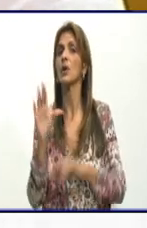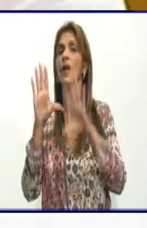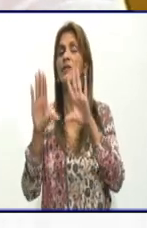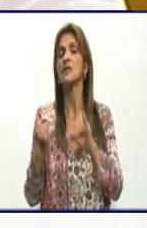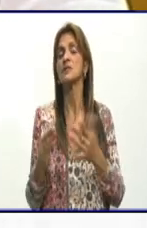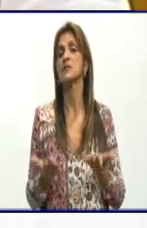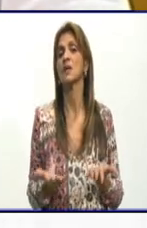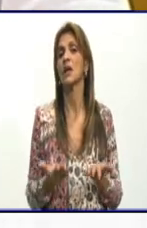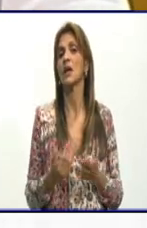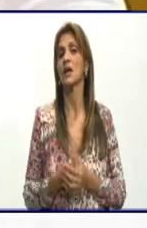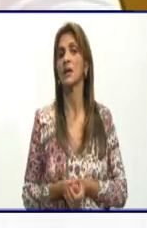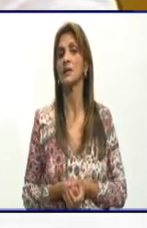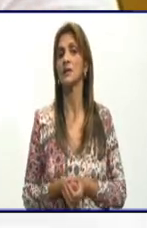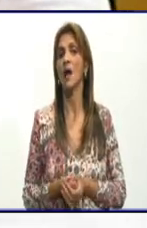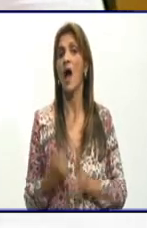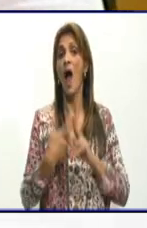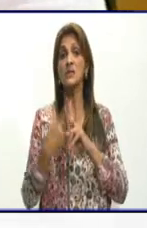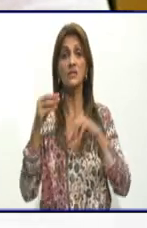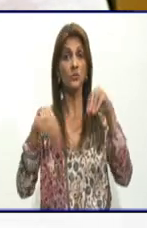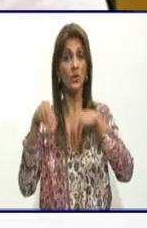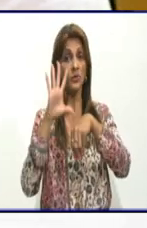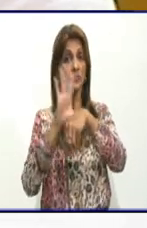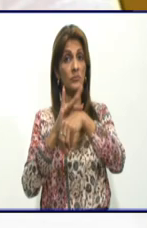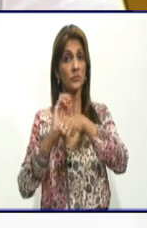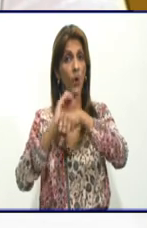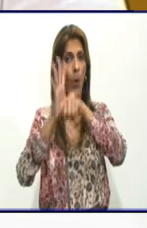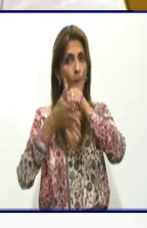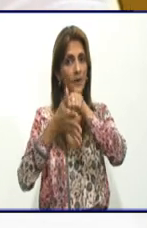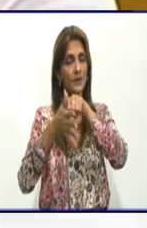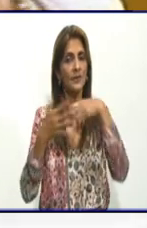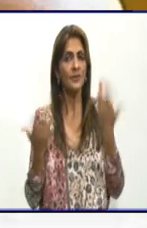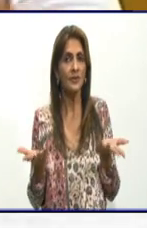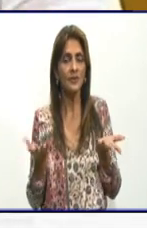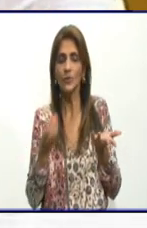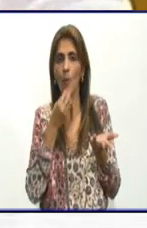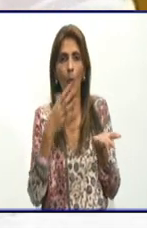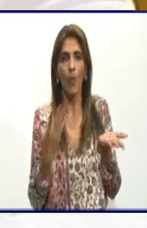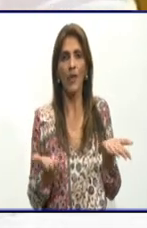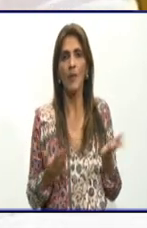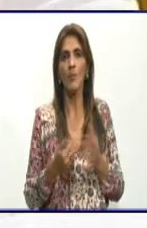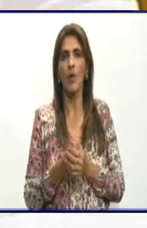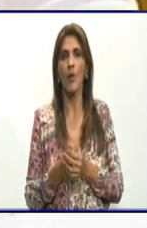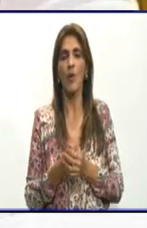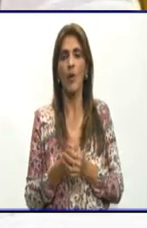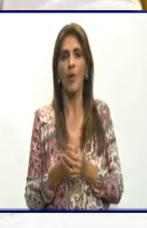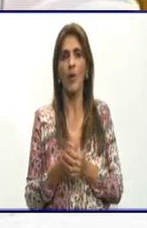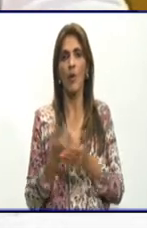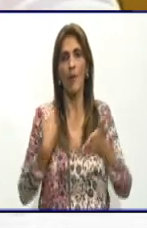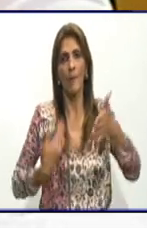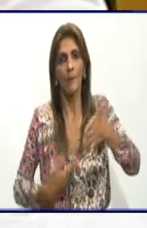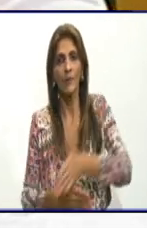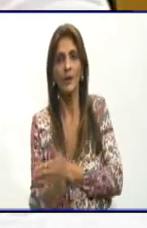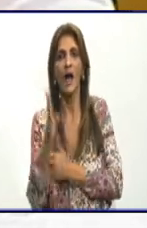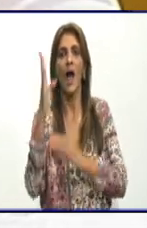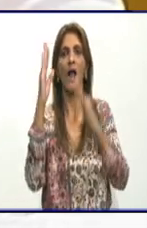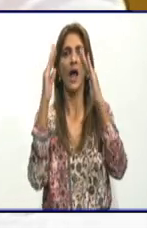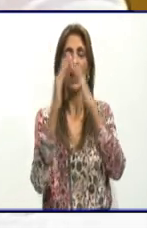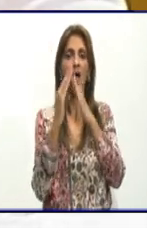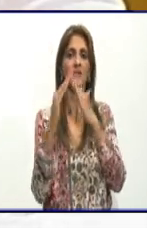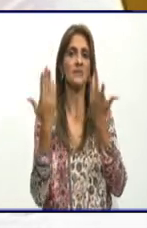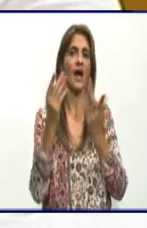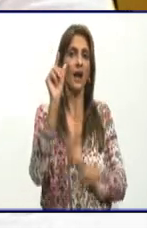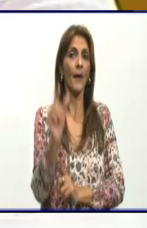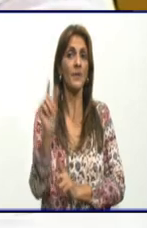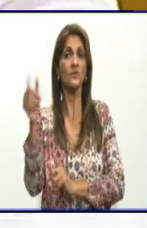estamos enfrentando el COVID, no podemos recibir a todos en la casa, no podemos recibir a gente en la casa. Entonces, ¿qué hacemos con los operarios